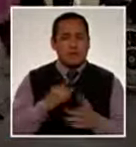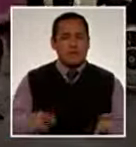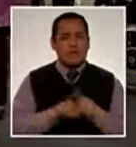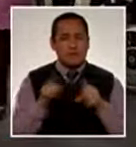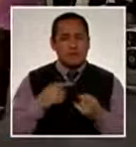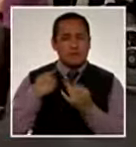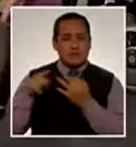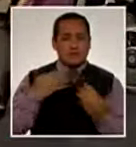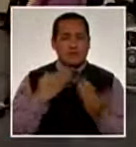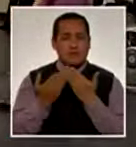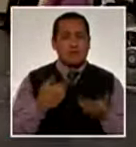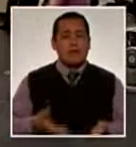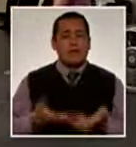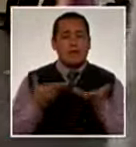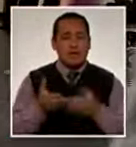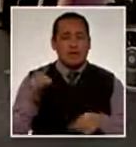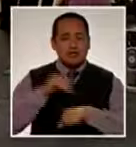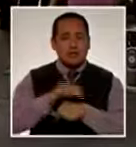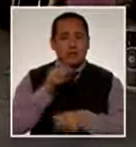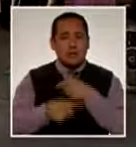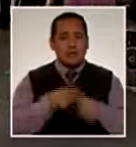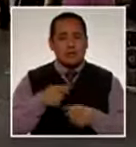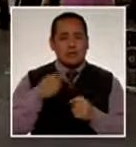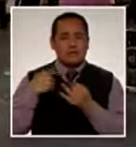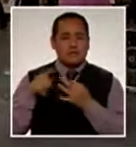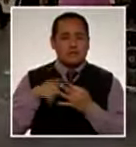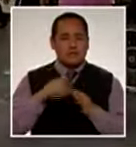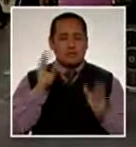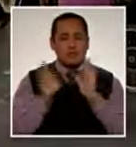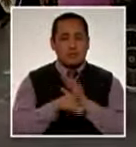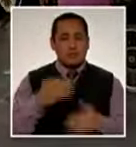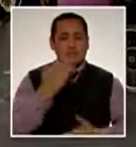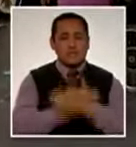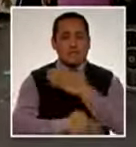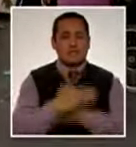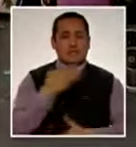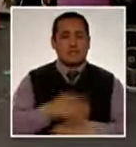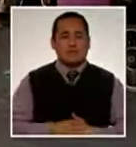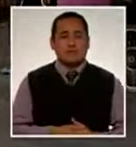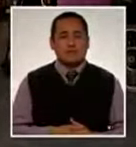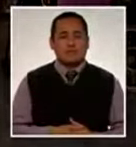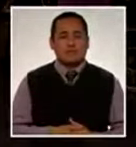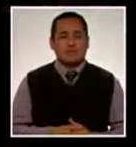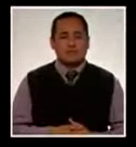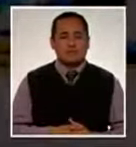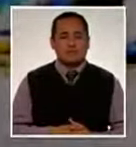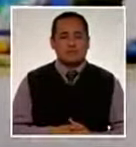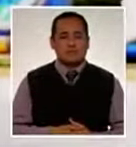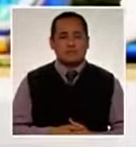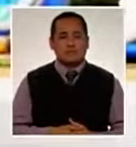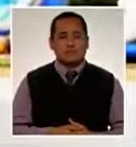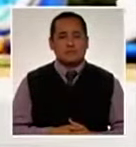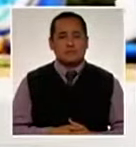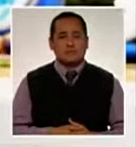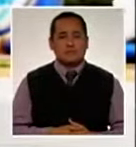los prejuicios y los estereotipos que existen sobre personas en situación de discapacidad.